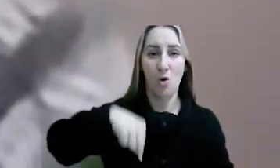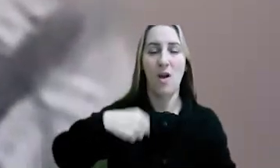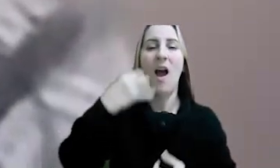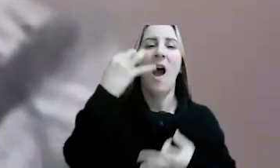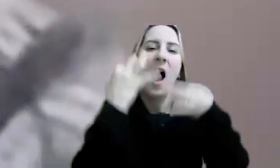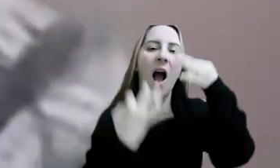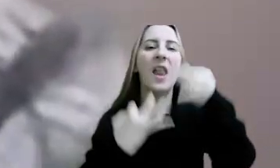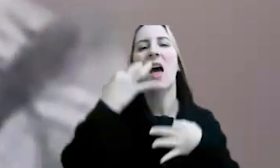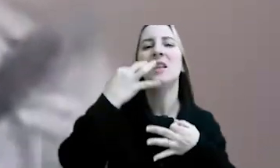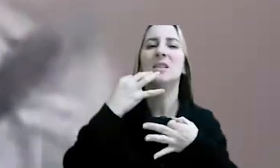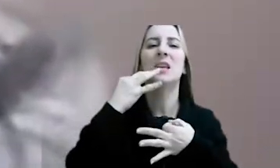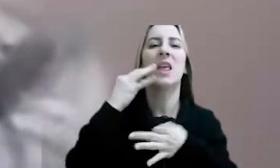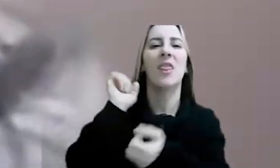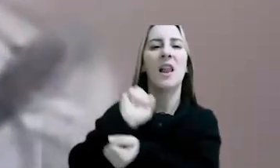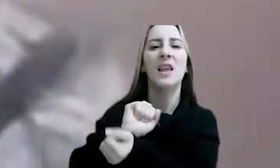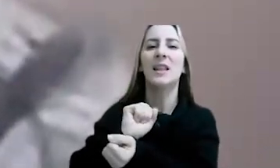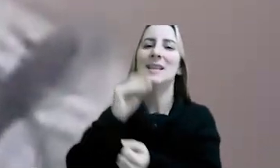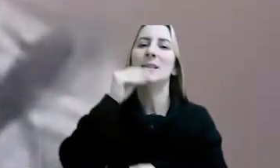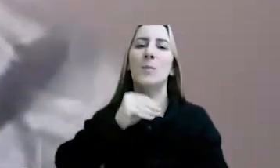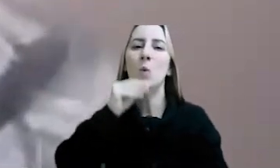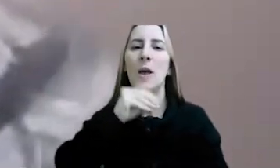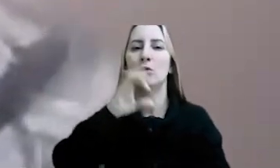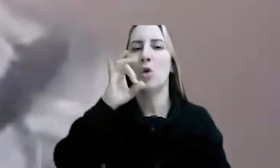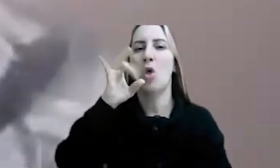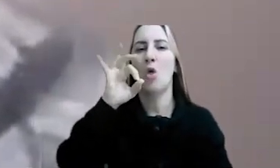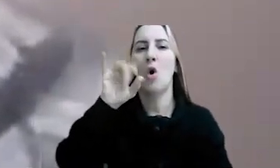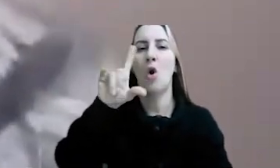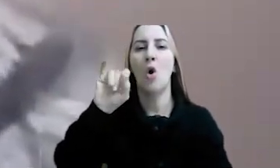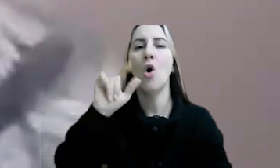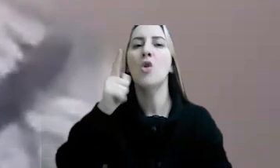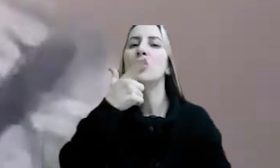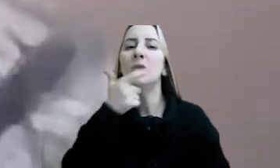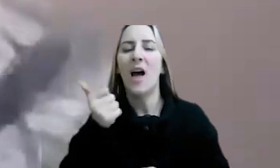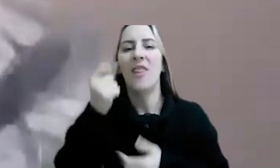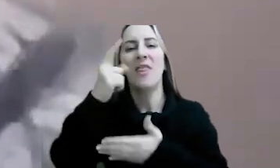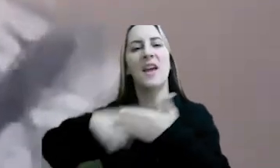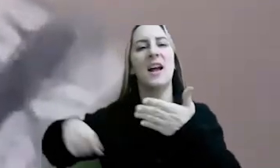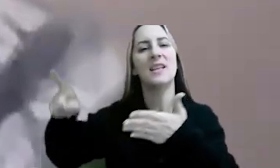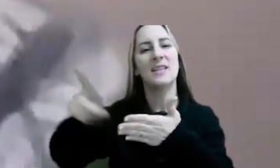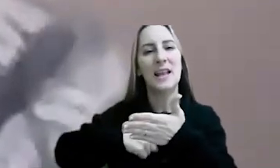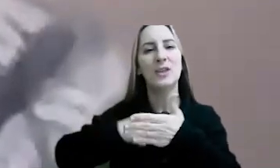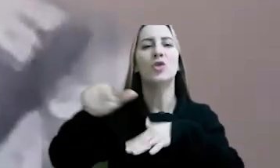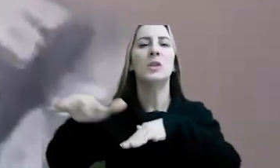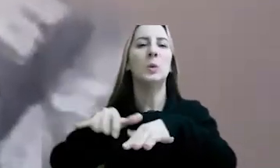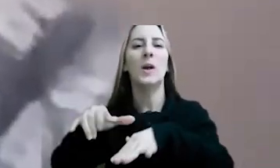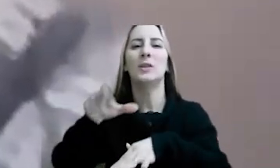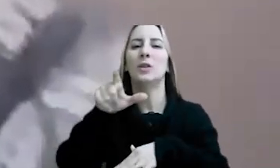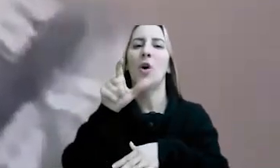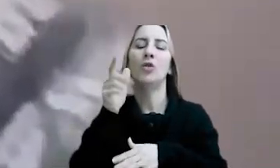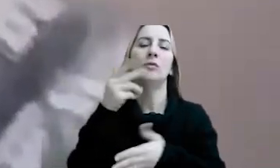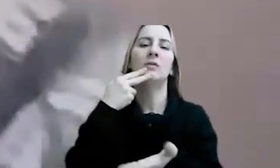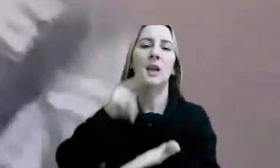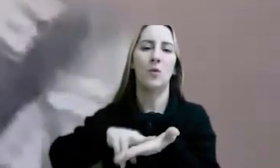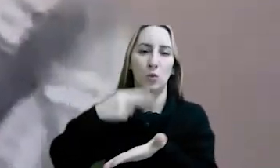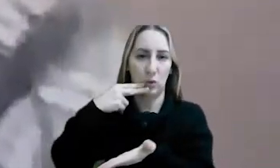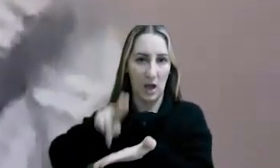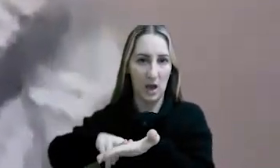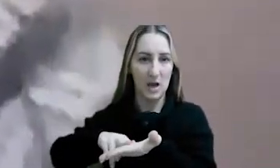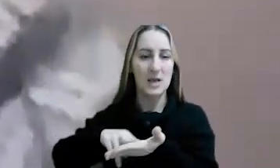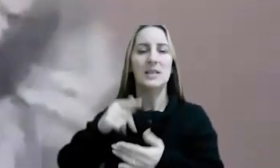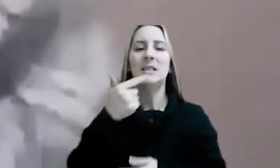de simulación dolosa, de cancelación de obligaciones tributarias y de la seguridad social, que están a cargo de